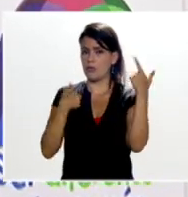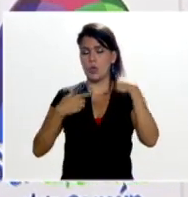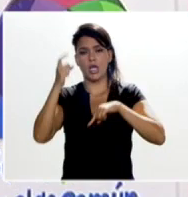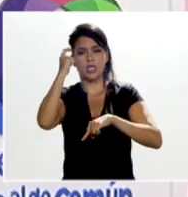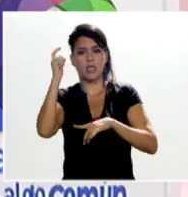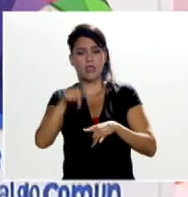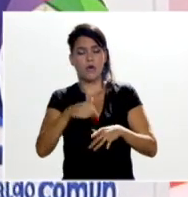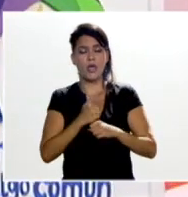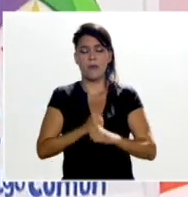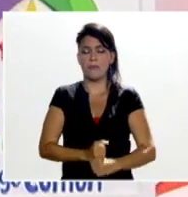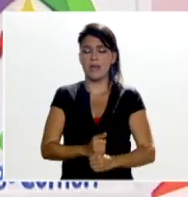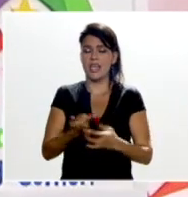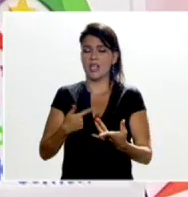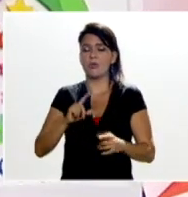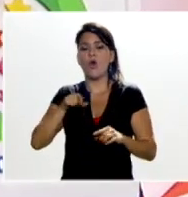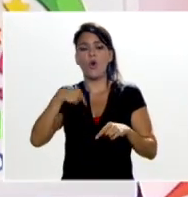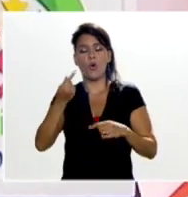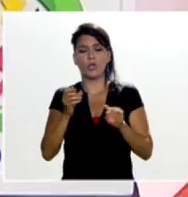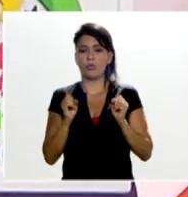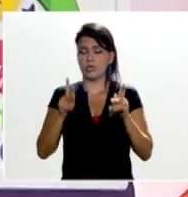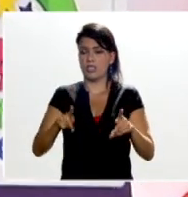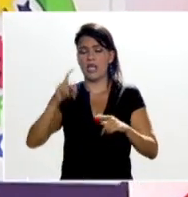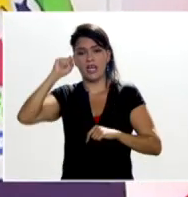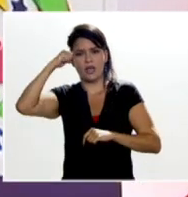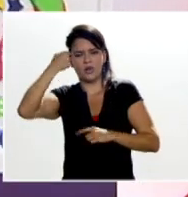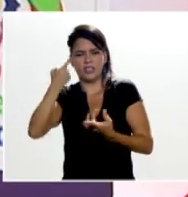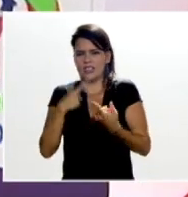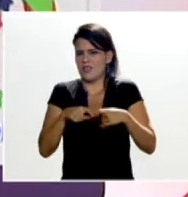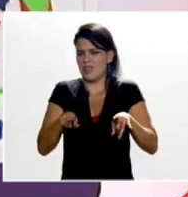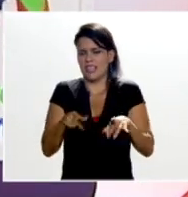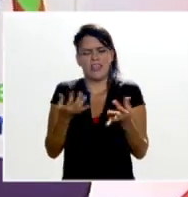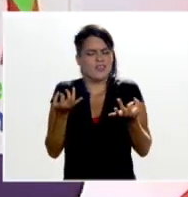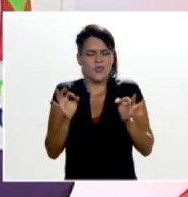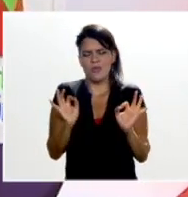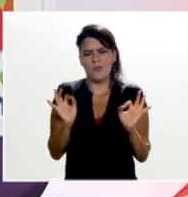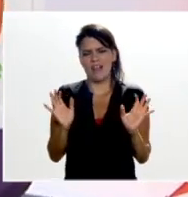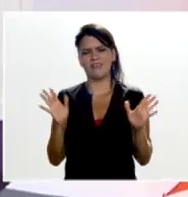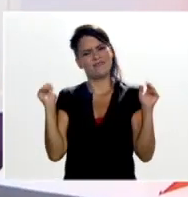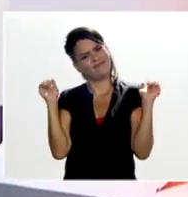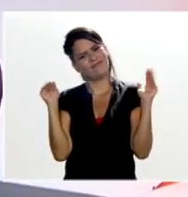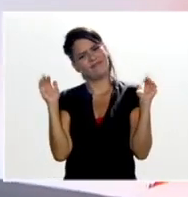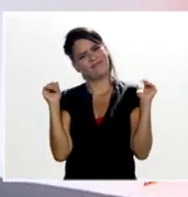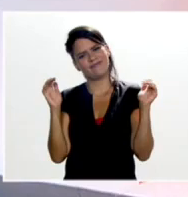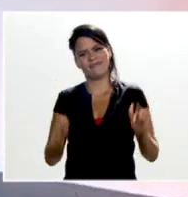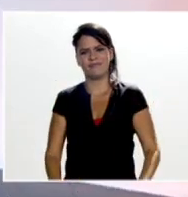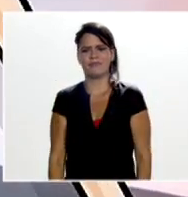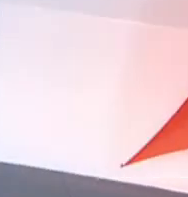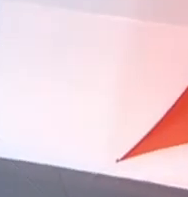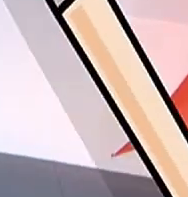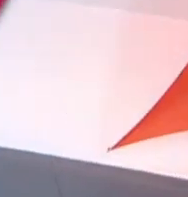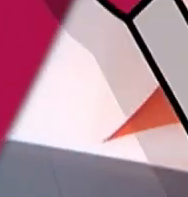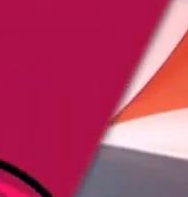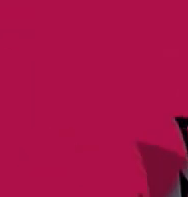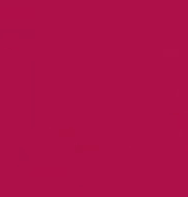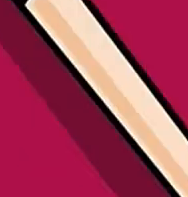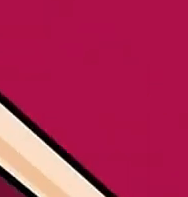hoy, esperándolos para una nueva oportunidad y recordándoles que ser diferente es algo común.